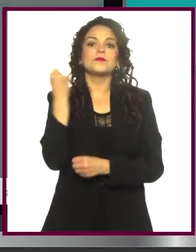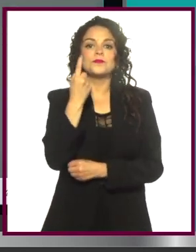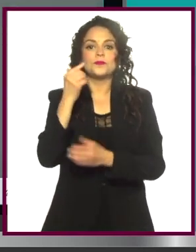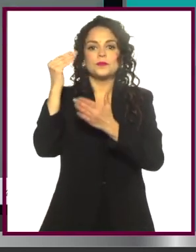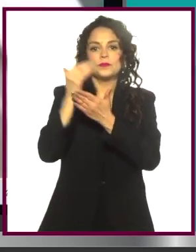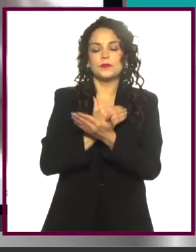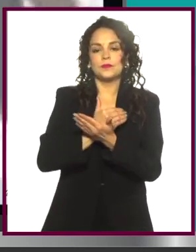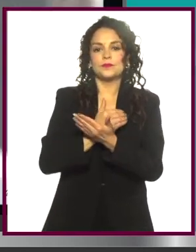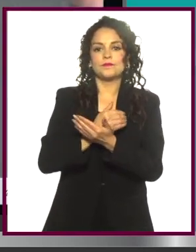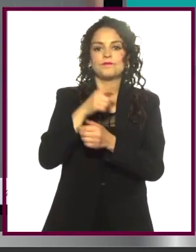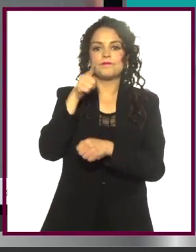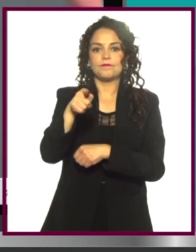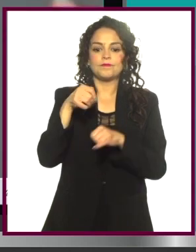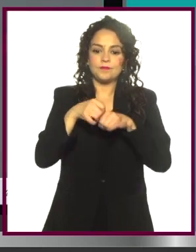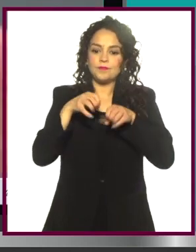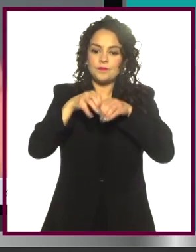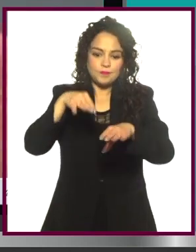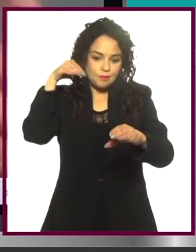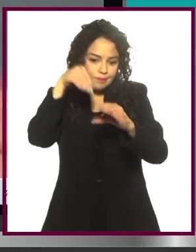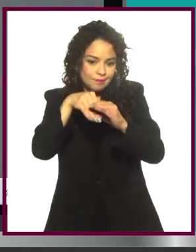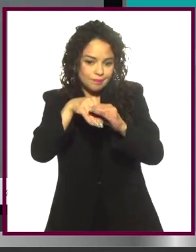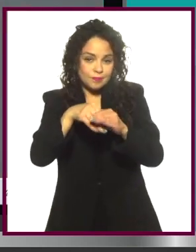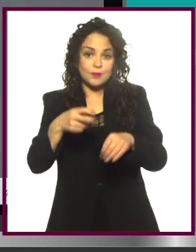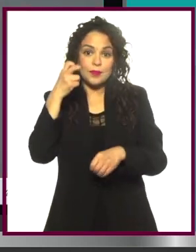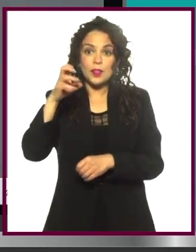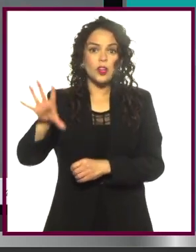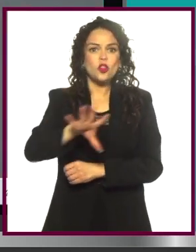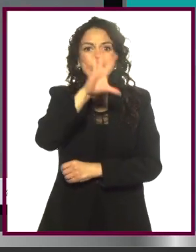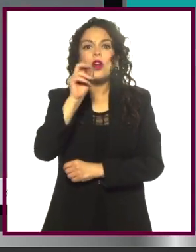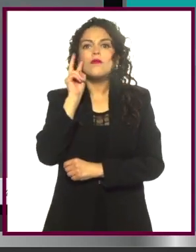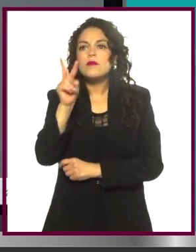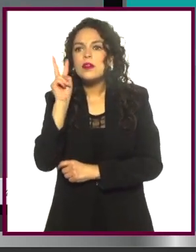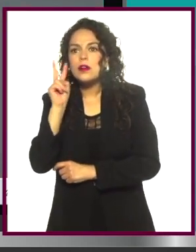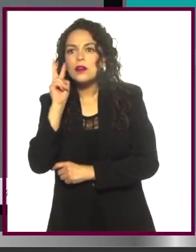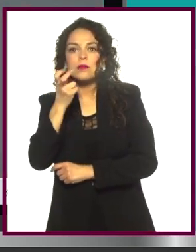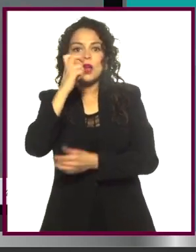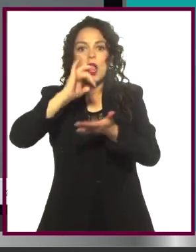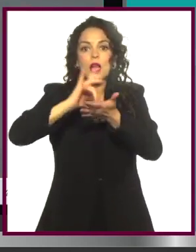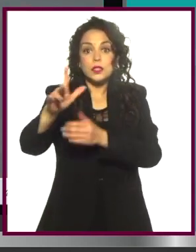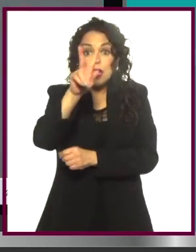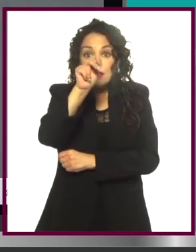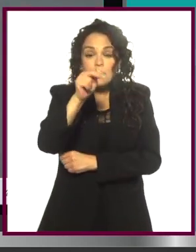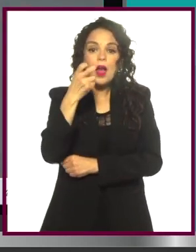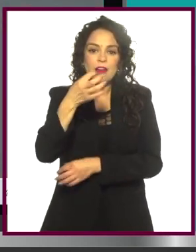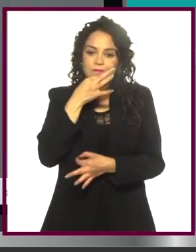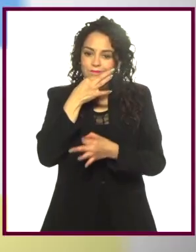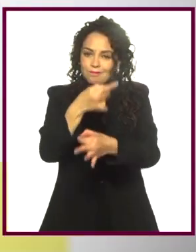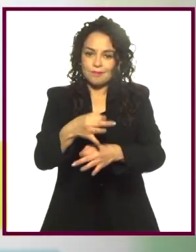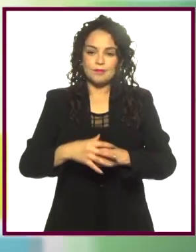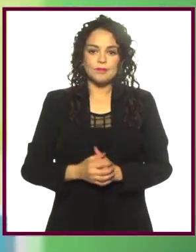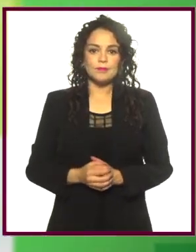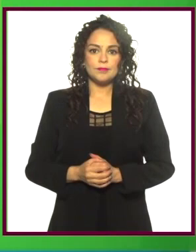mandando. Es toda esa experiencia que solamente aporta el medio de comunicación.